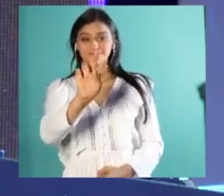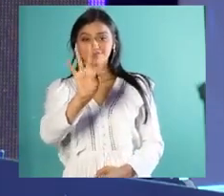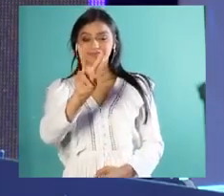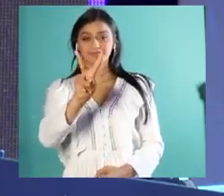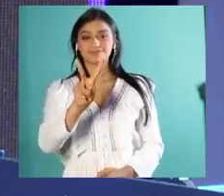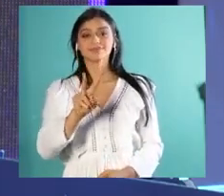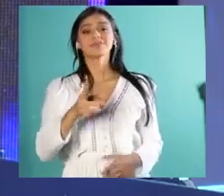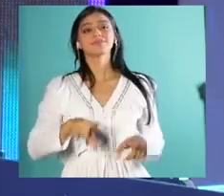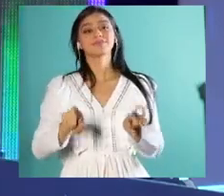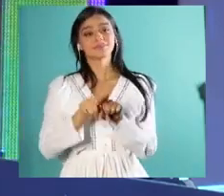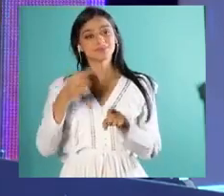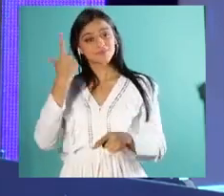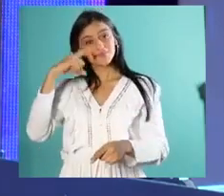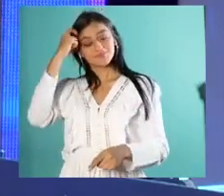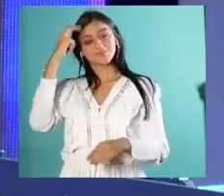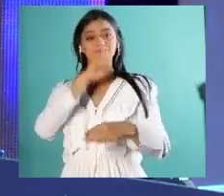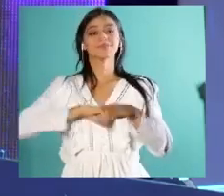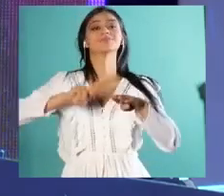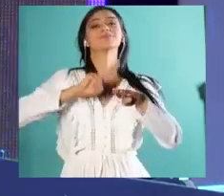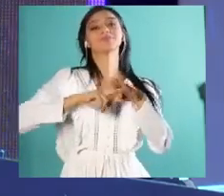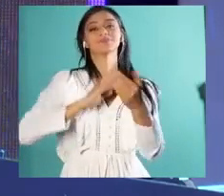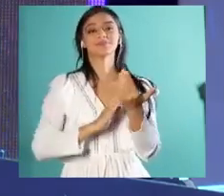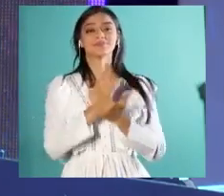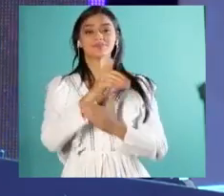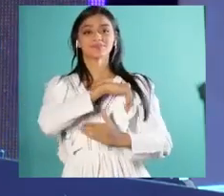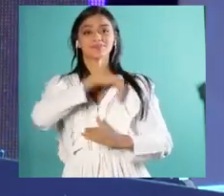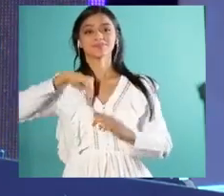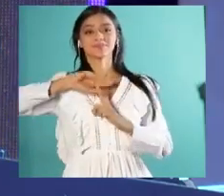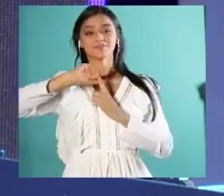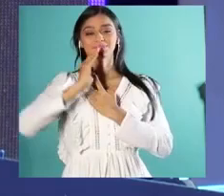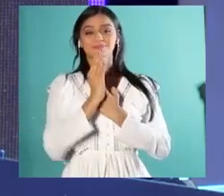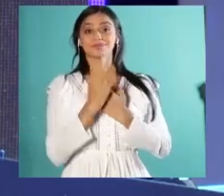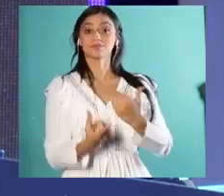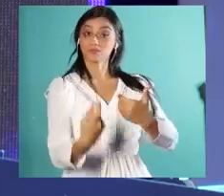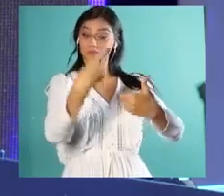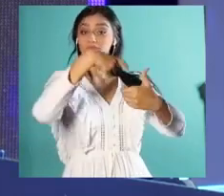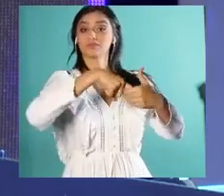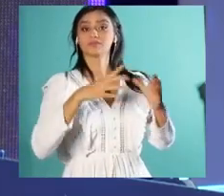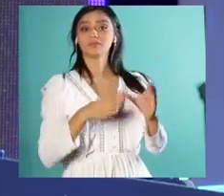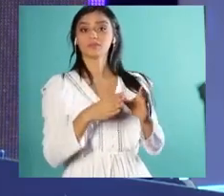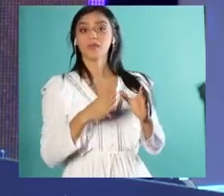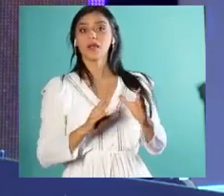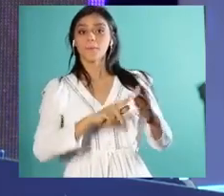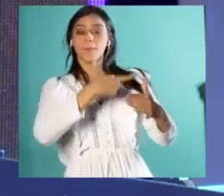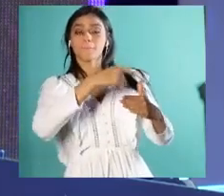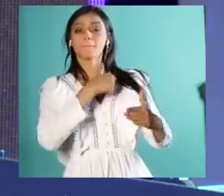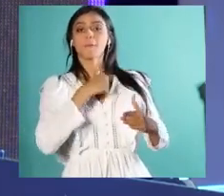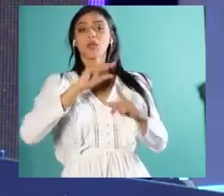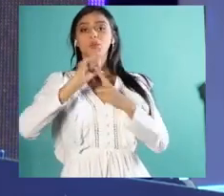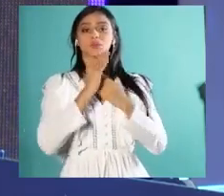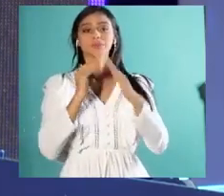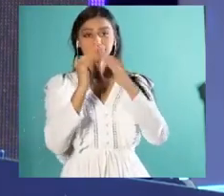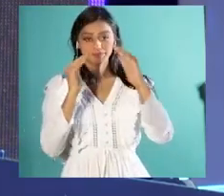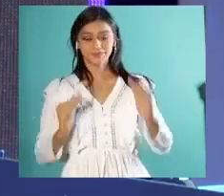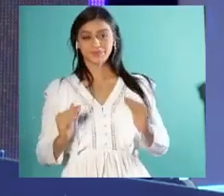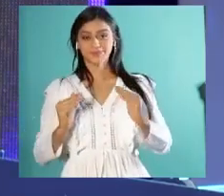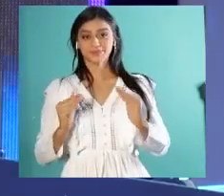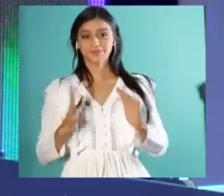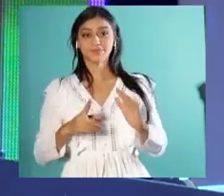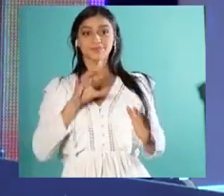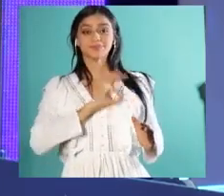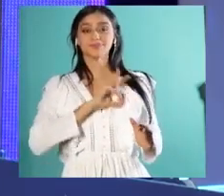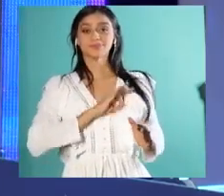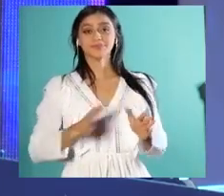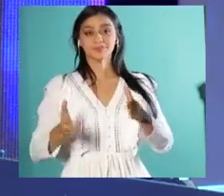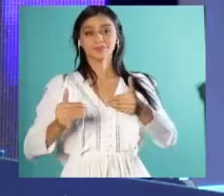al Gobierno Nacional a través del Ministerio de Cultura como parte del programa Mi Cultura en Casa a beneficio